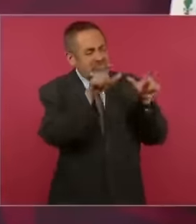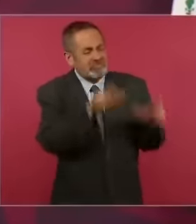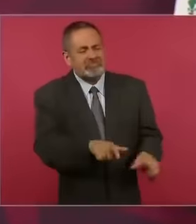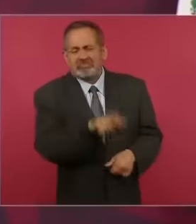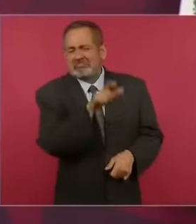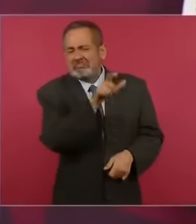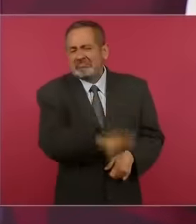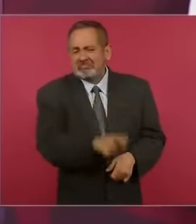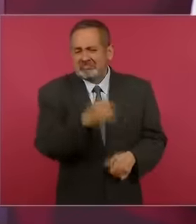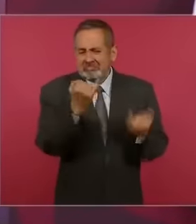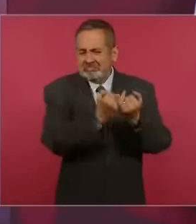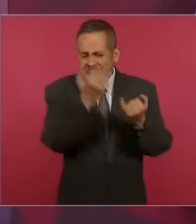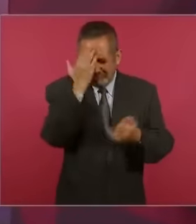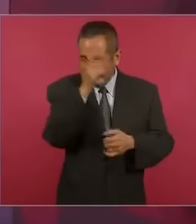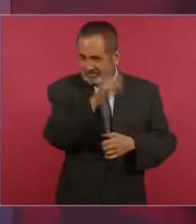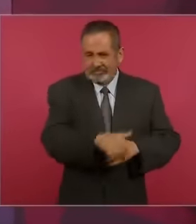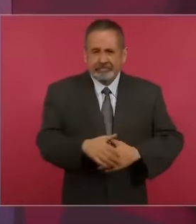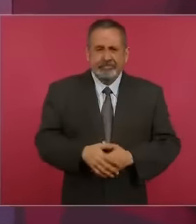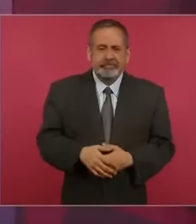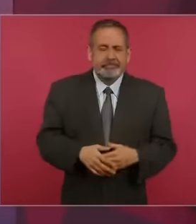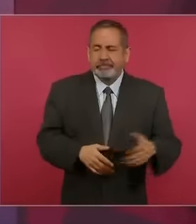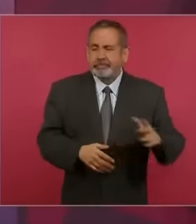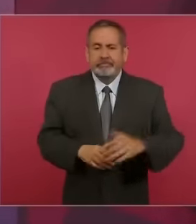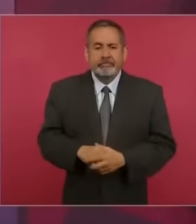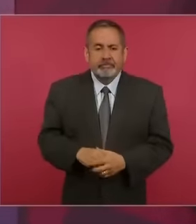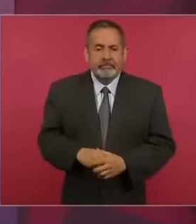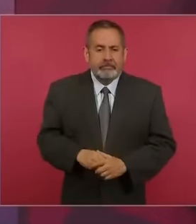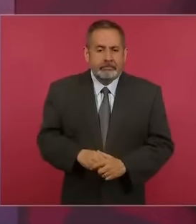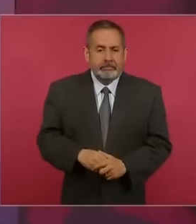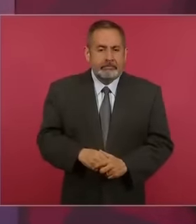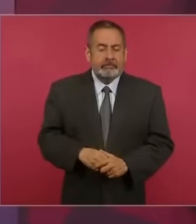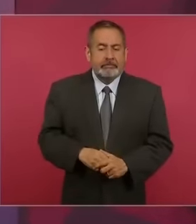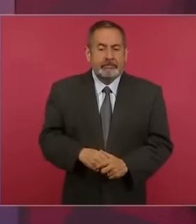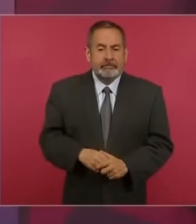tengo una amiga